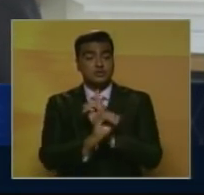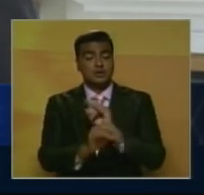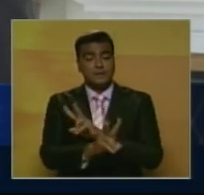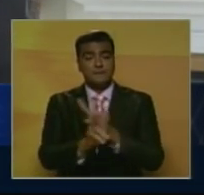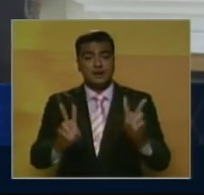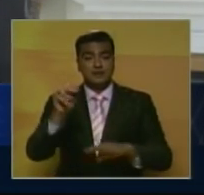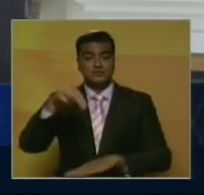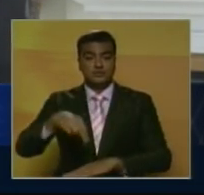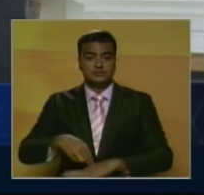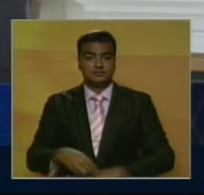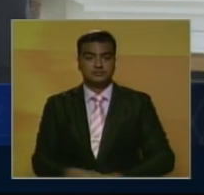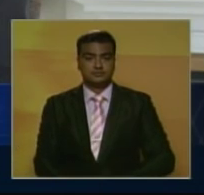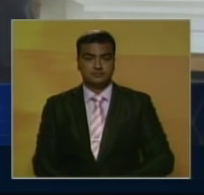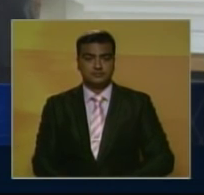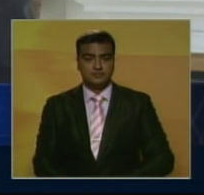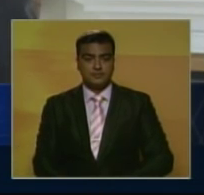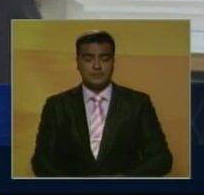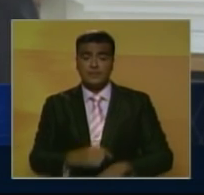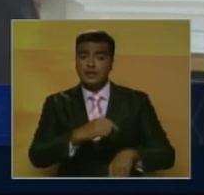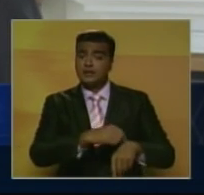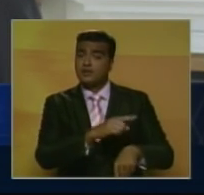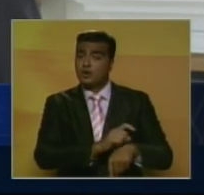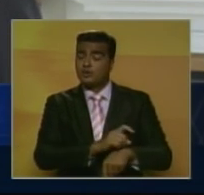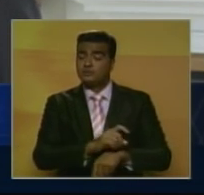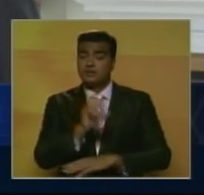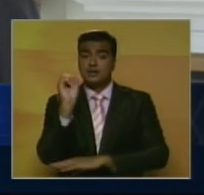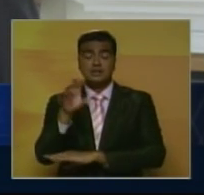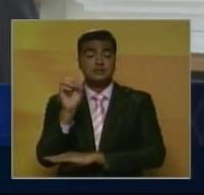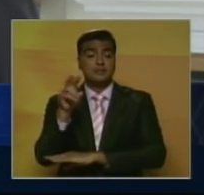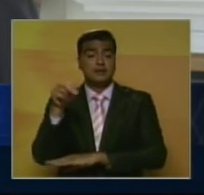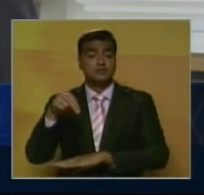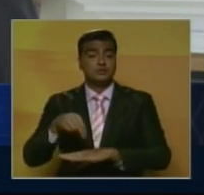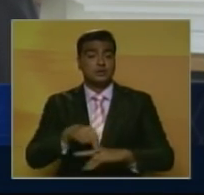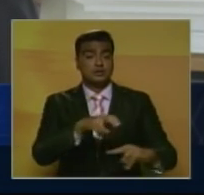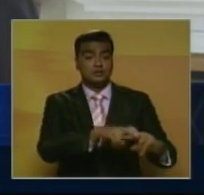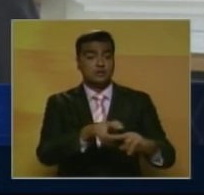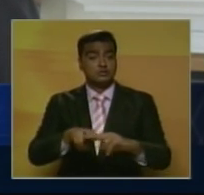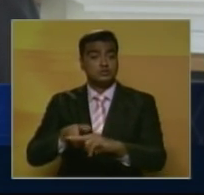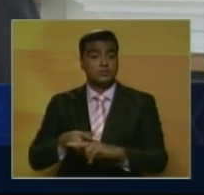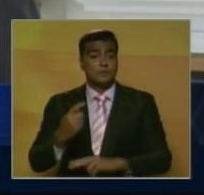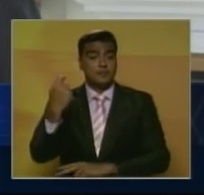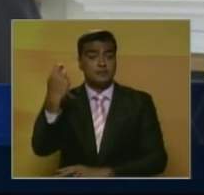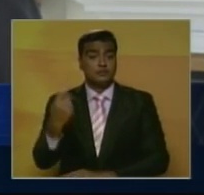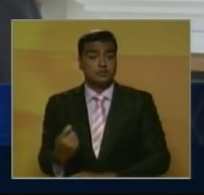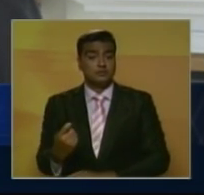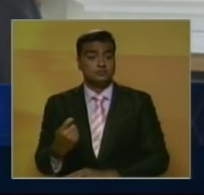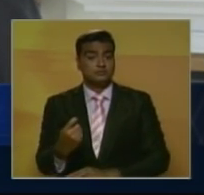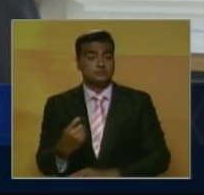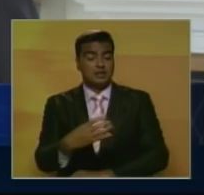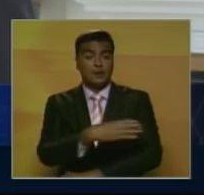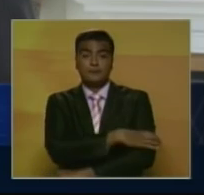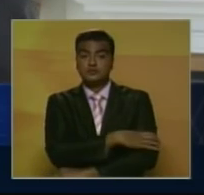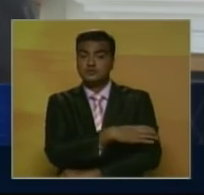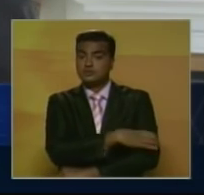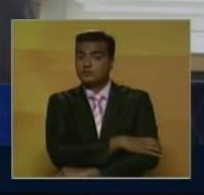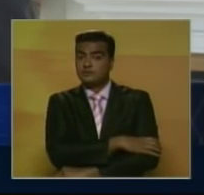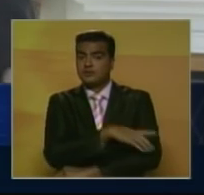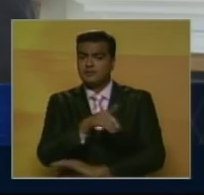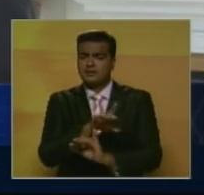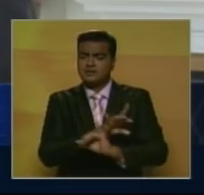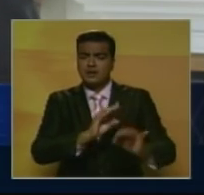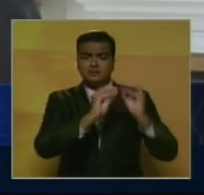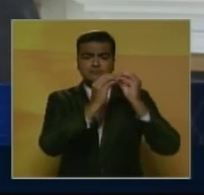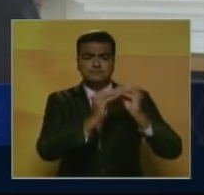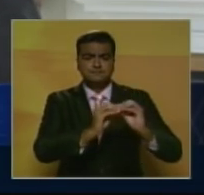reconciliación nacional. También a esta hora se está desarrollando aquí en la Asamblea Nacional una reunión de los diputados de la bancada de la Mesa de la Unidad Democrática para terminar de